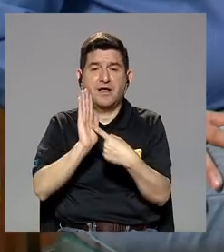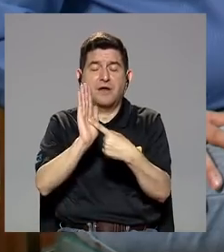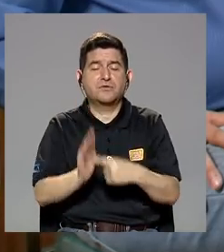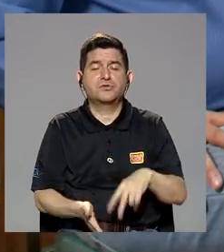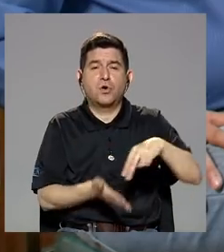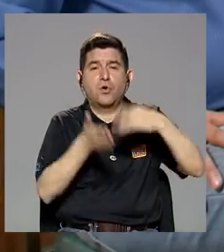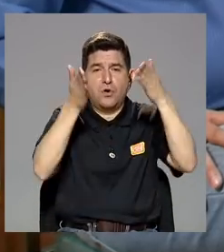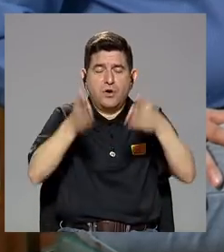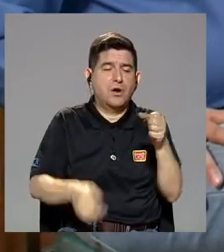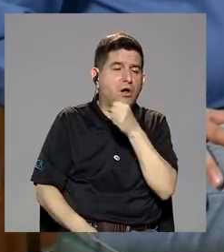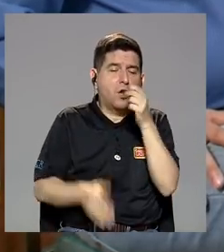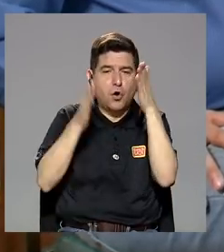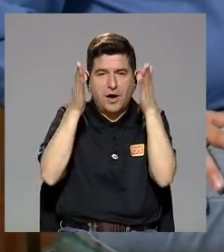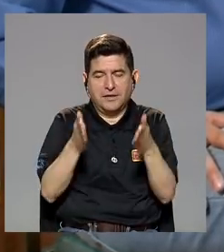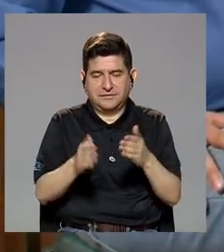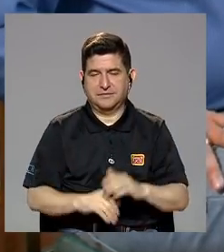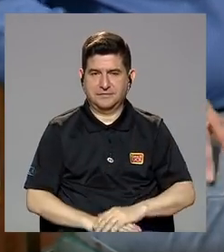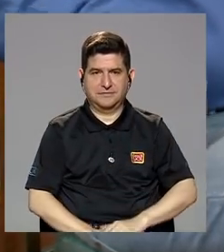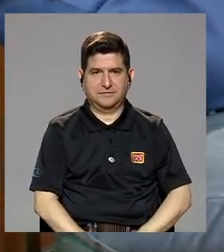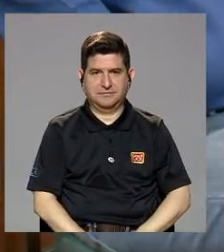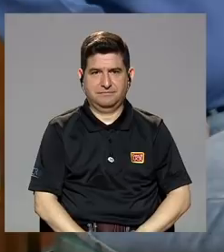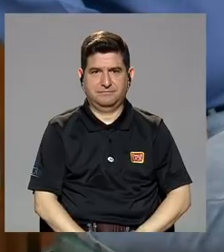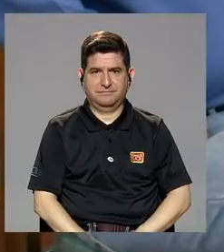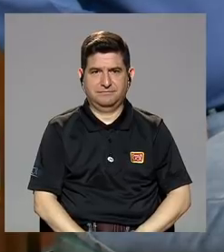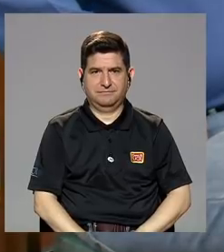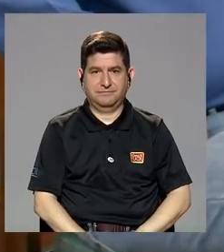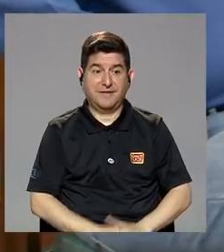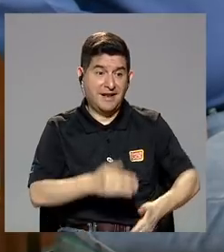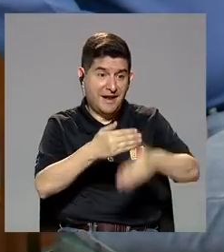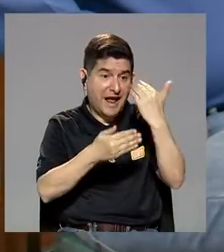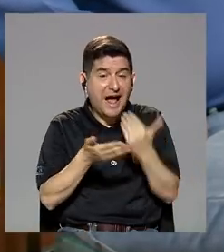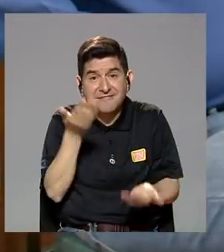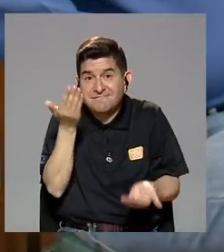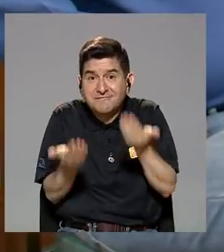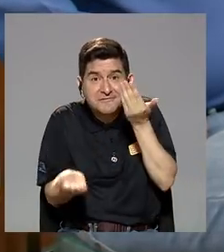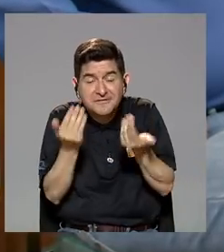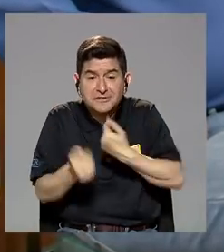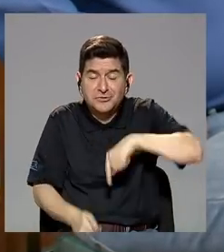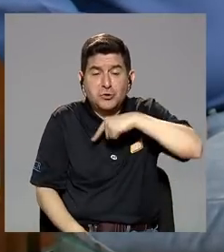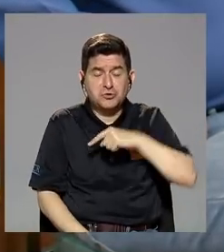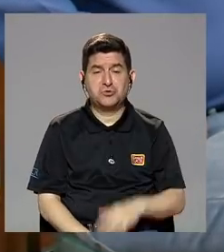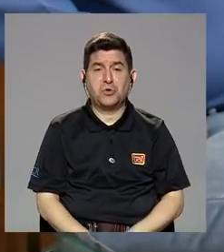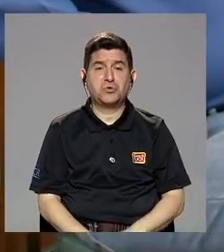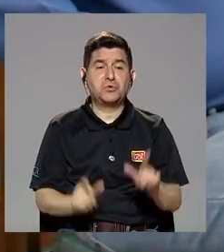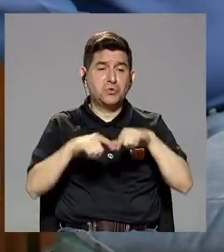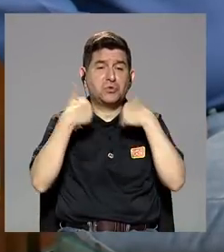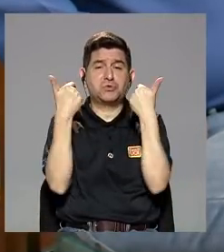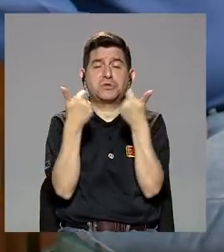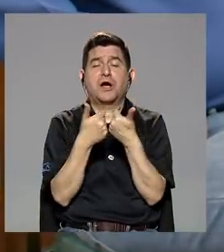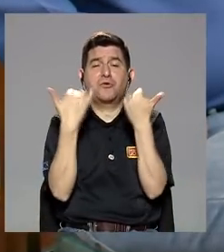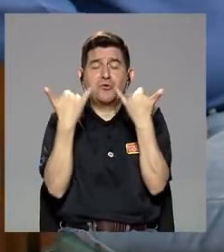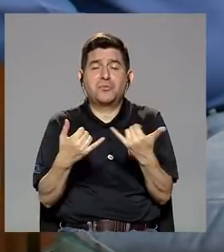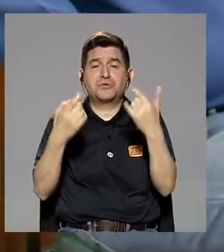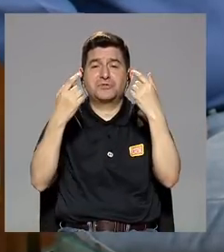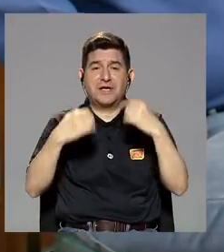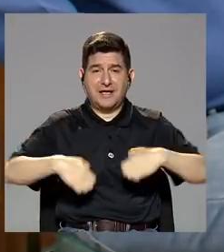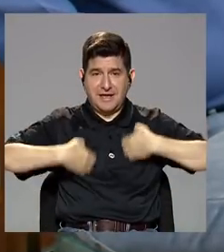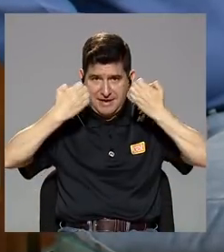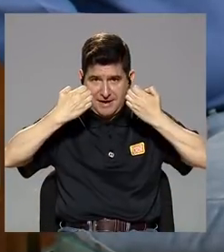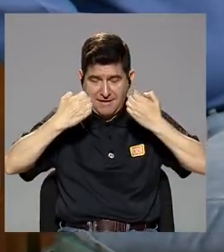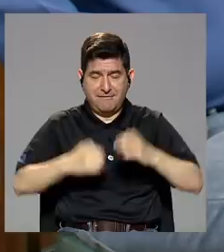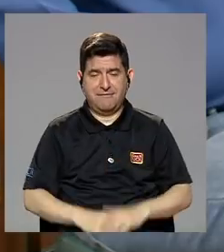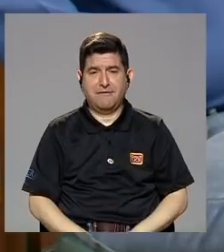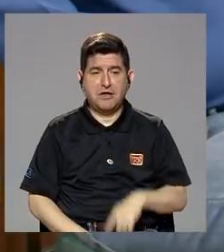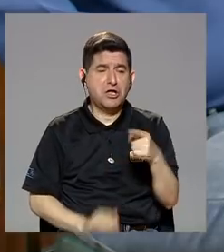bailarines con cantantes con todo eso que antes un poco estábamos ha tenido a los grupos ya existentes y se